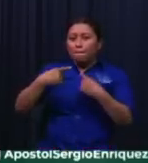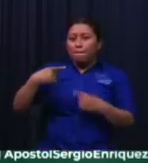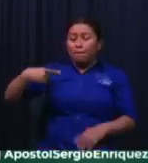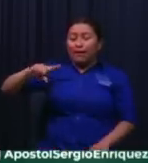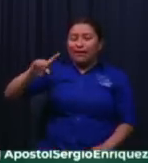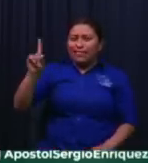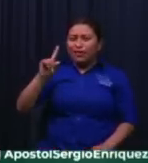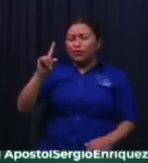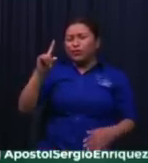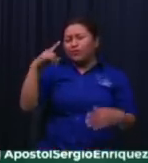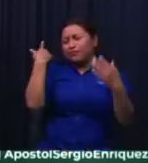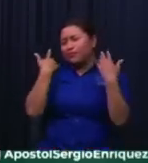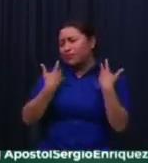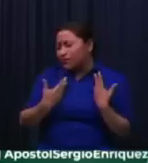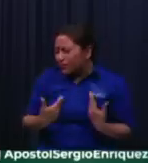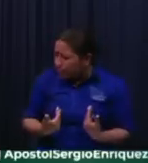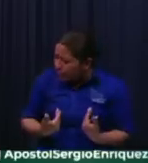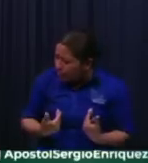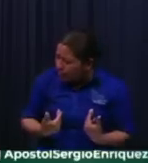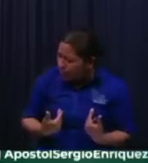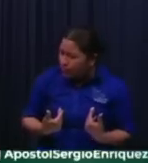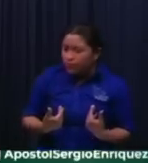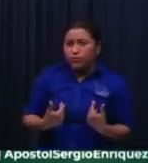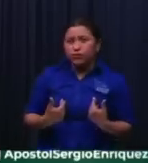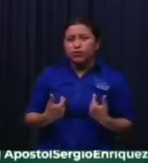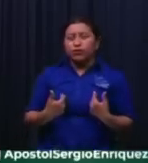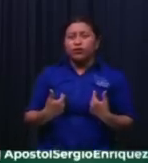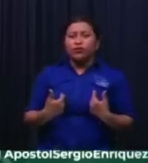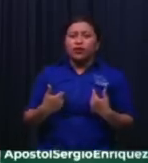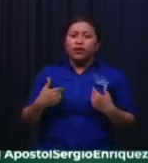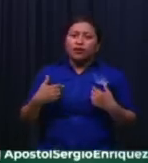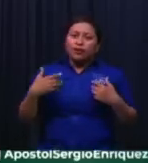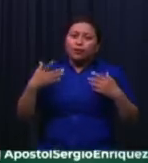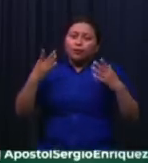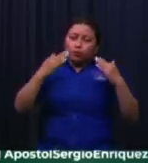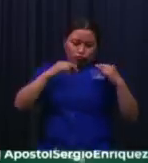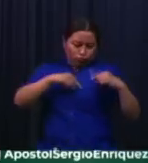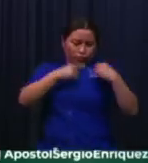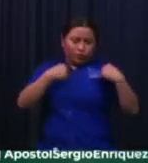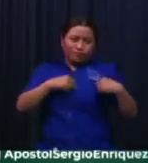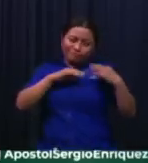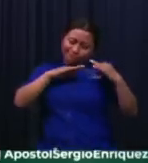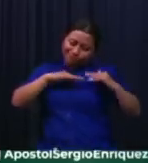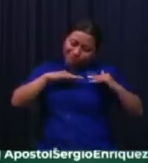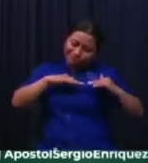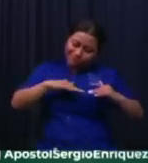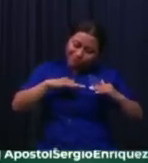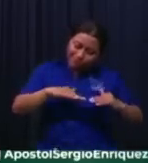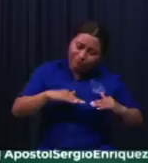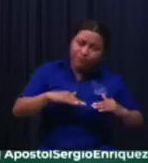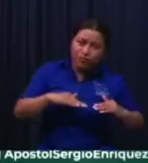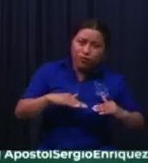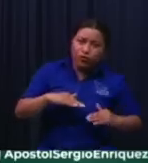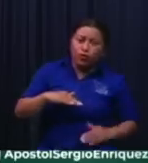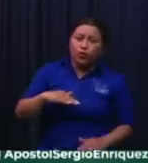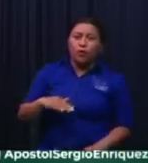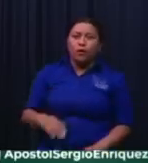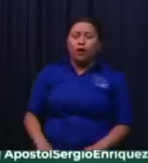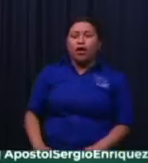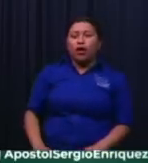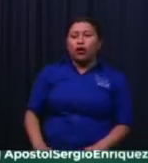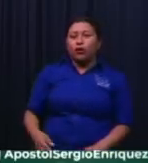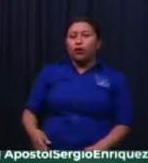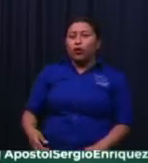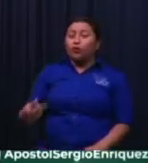os desaniméis en vuestro corazón. La Biblia, al lenguaje sencillo, dice: piensen en el ejemplo de